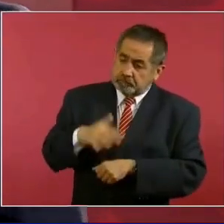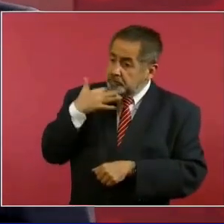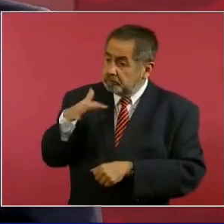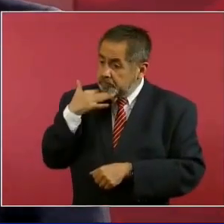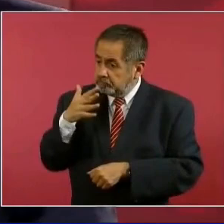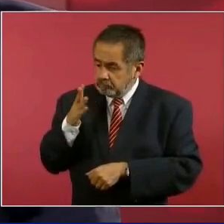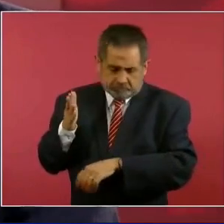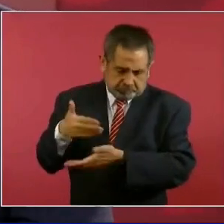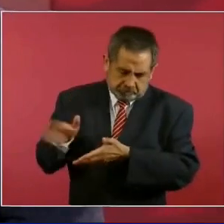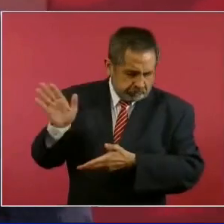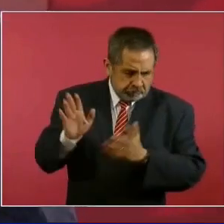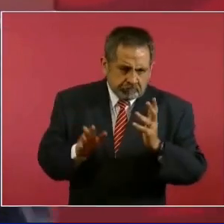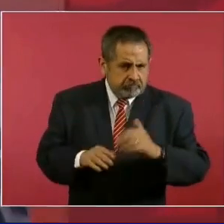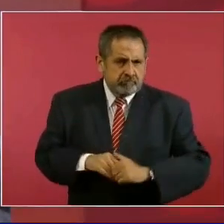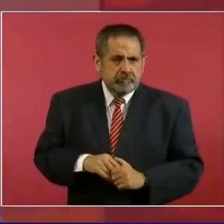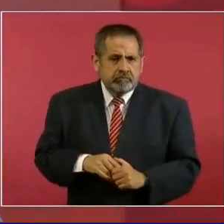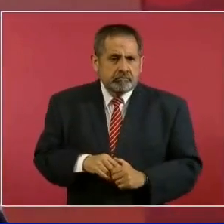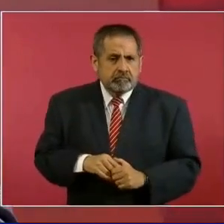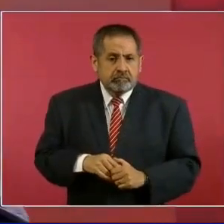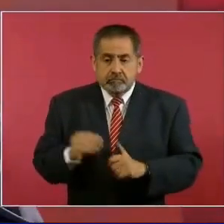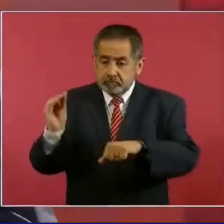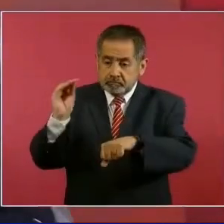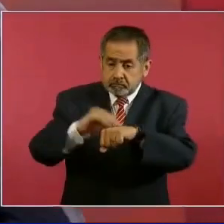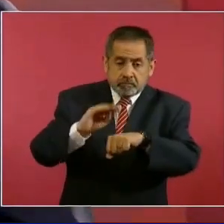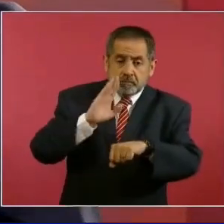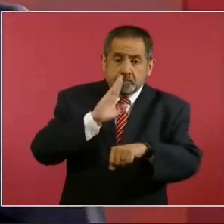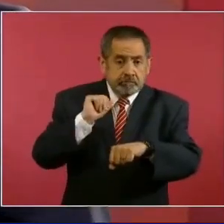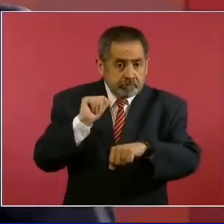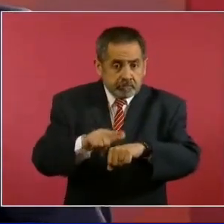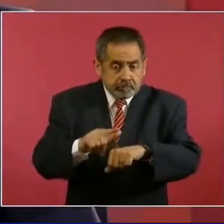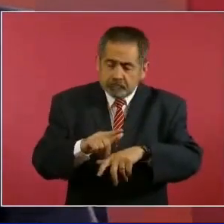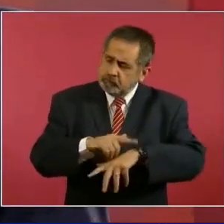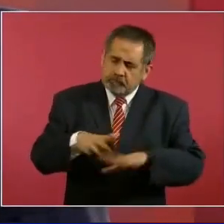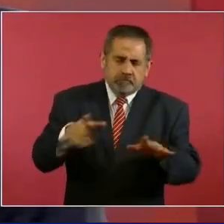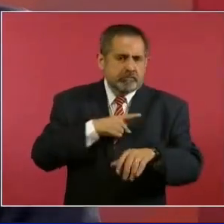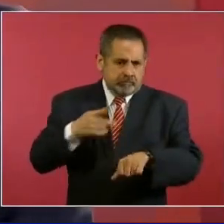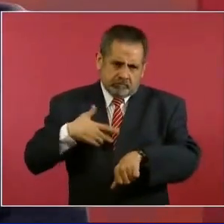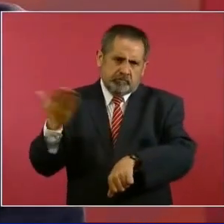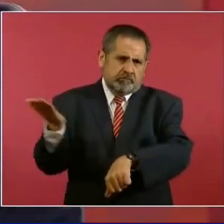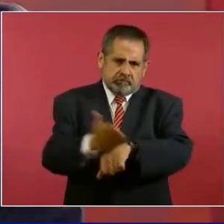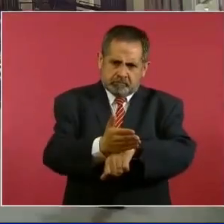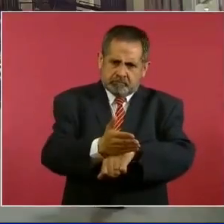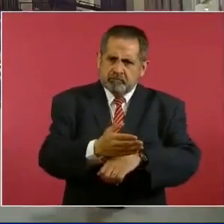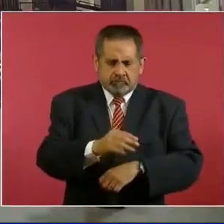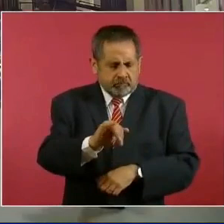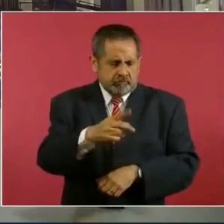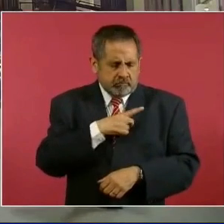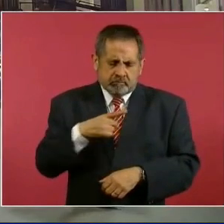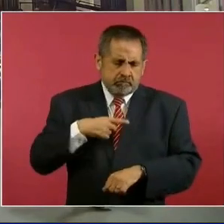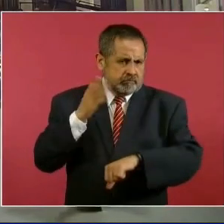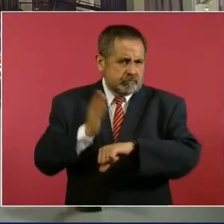El que actúa mal tiene que ser castigado.